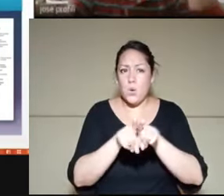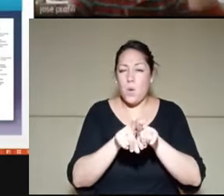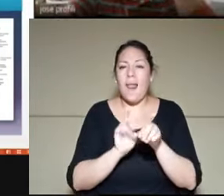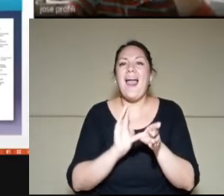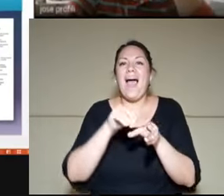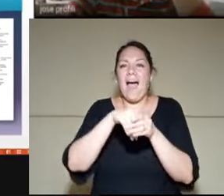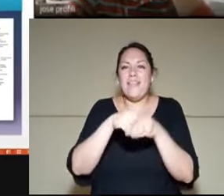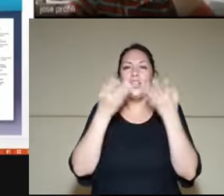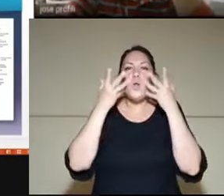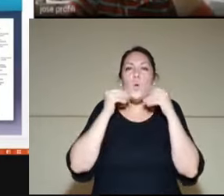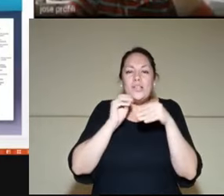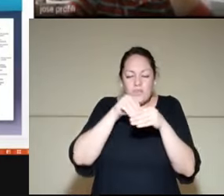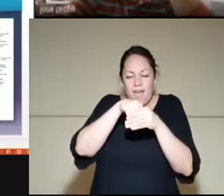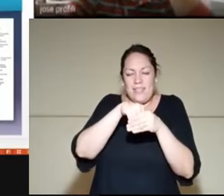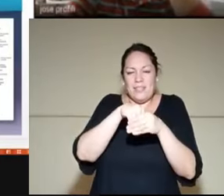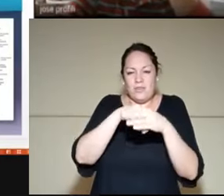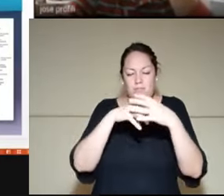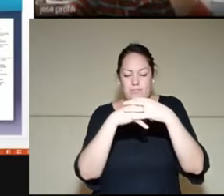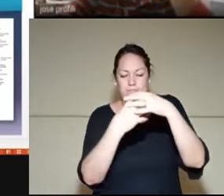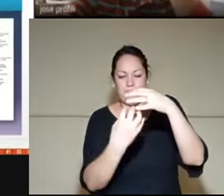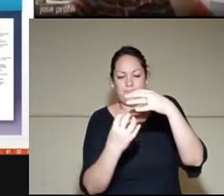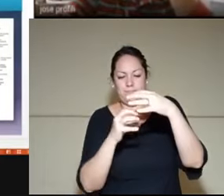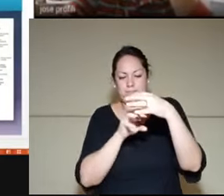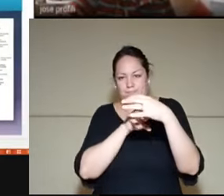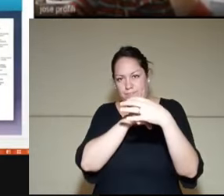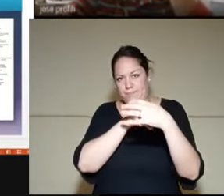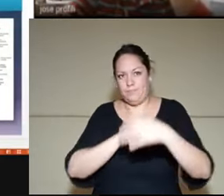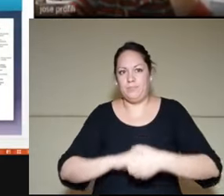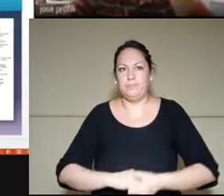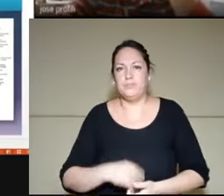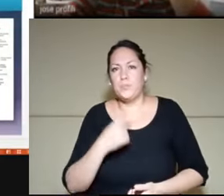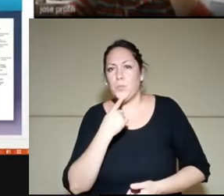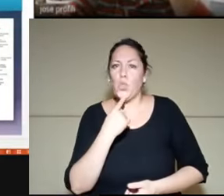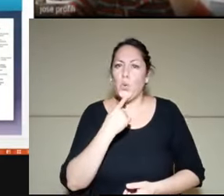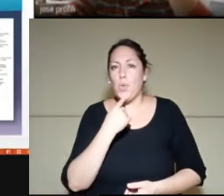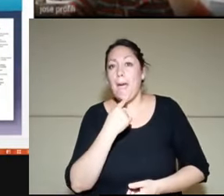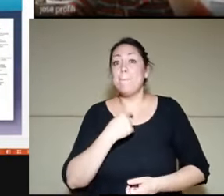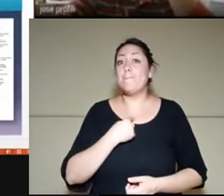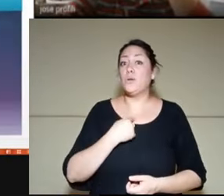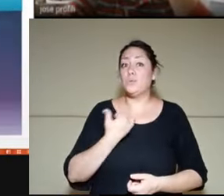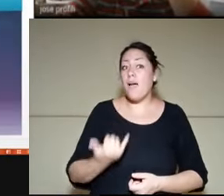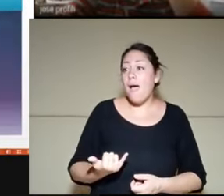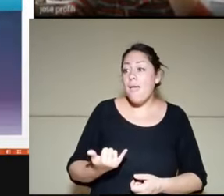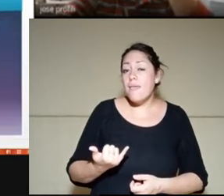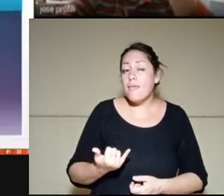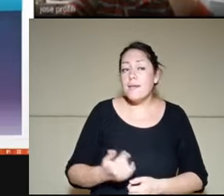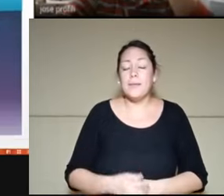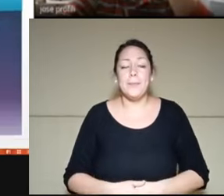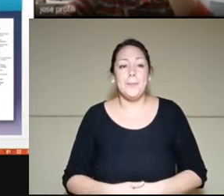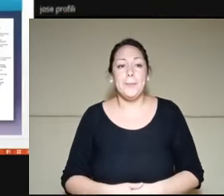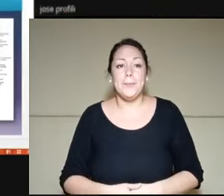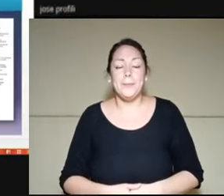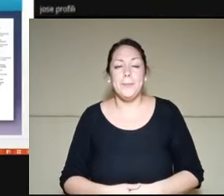van a estar adentro, ¿no es cierto?, en el encéfalo. ¿Sí? ¿Alguna pregunta hasta ahí?